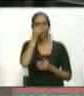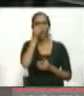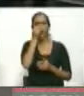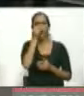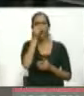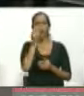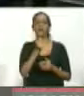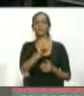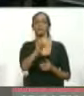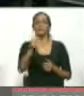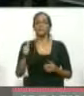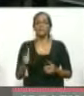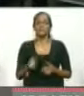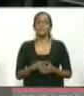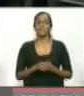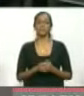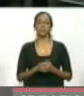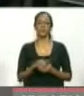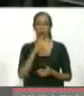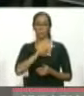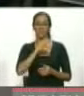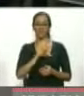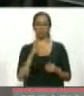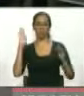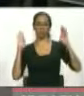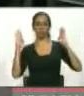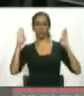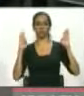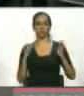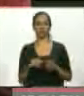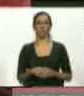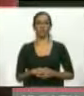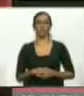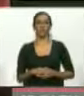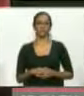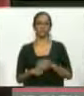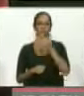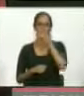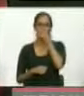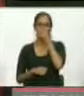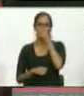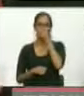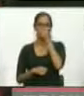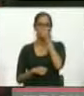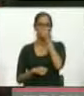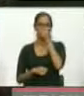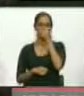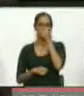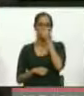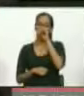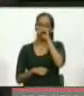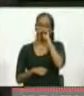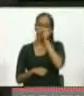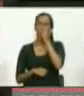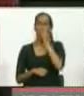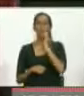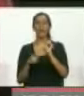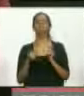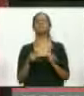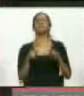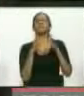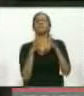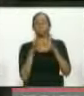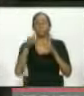hacen parte incrementado del comité de postulación es verdad hay el compañero de consejos comunales hay el